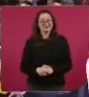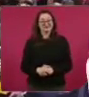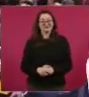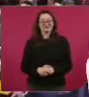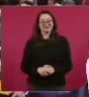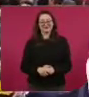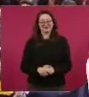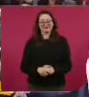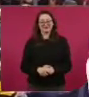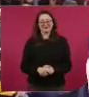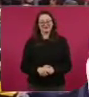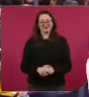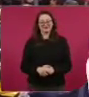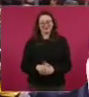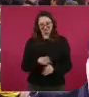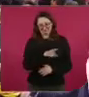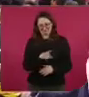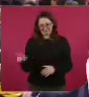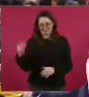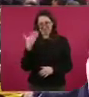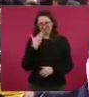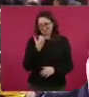Este, Caballo,